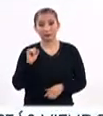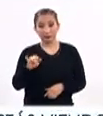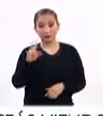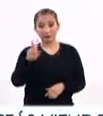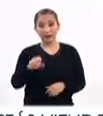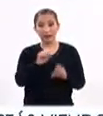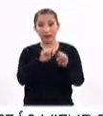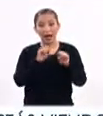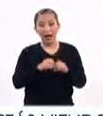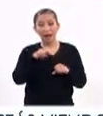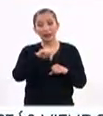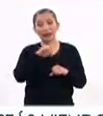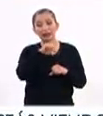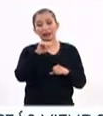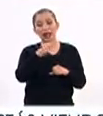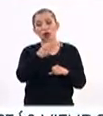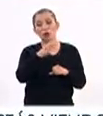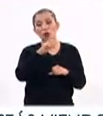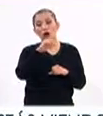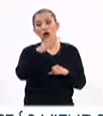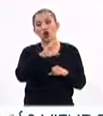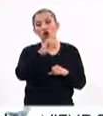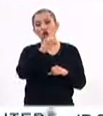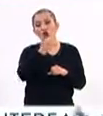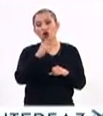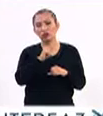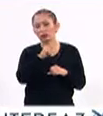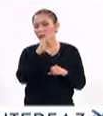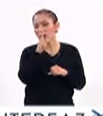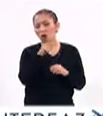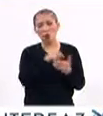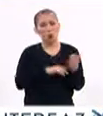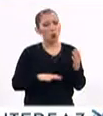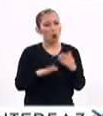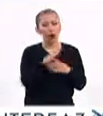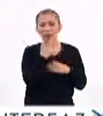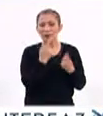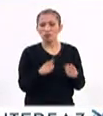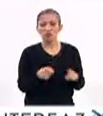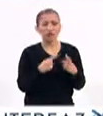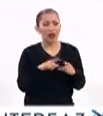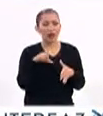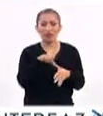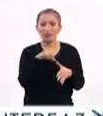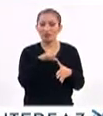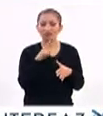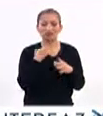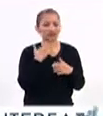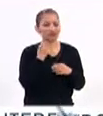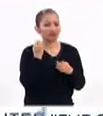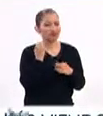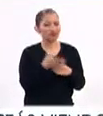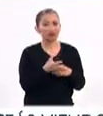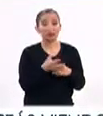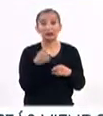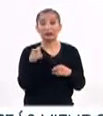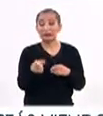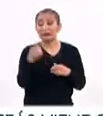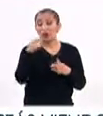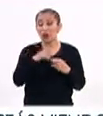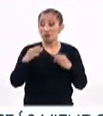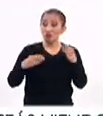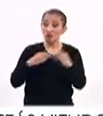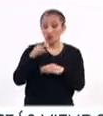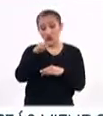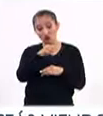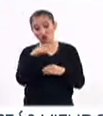es, la sala Nezahualcóyotl yo creo que es uno de los mejores espacios musicales en Latinoamérica. Sí. Y yo creo que en el